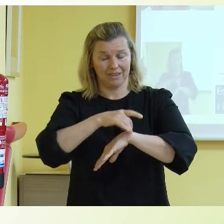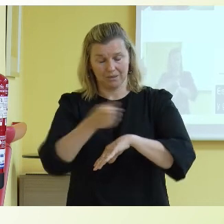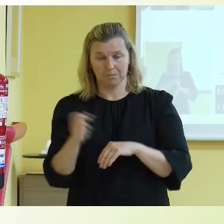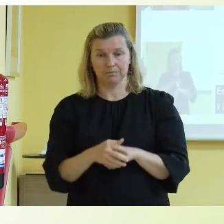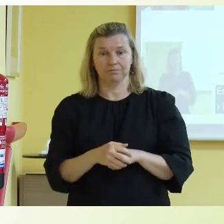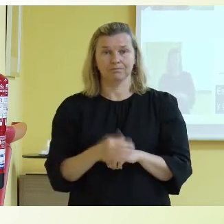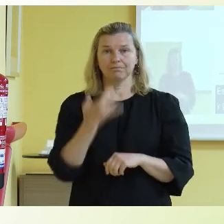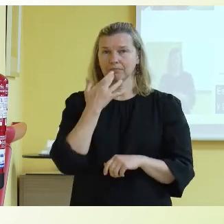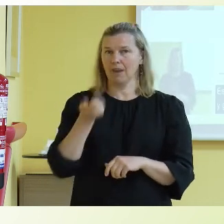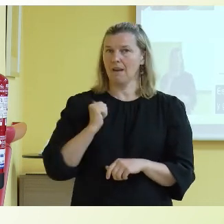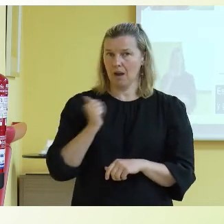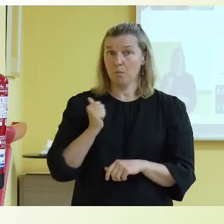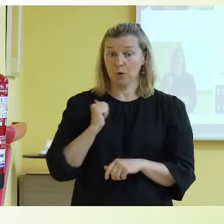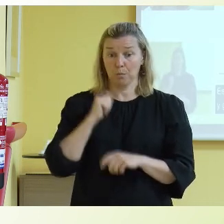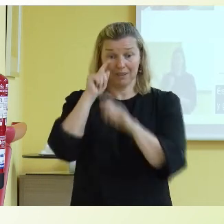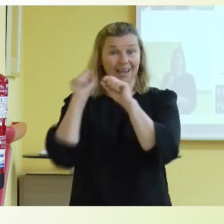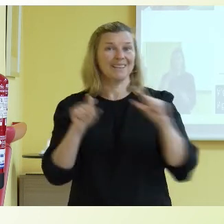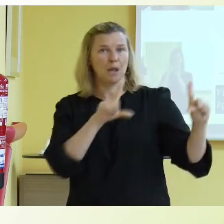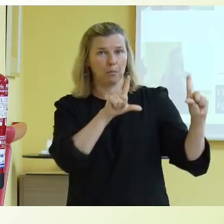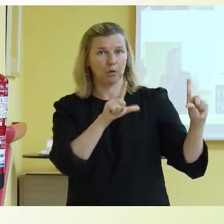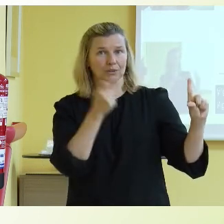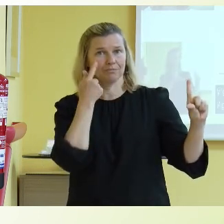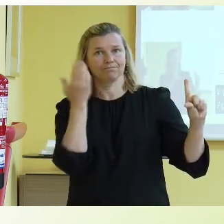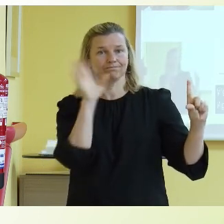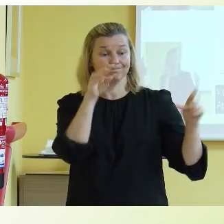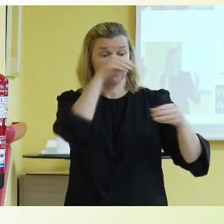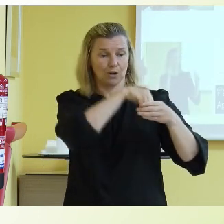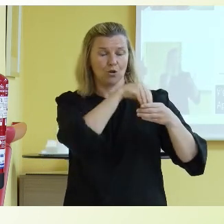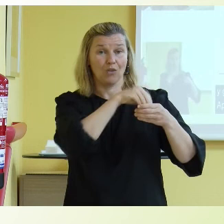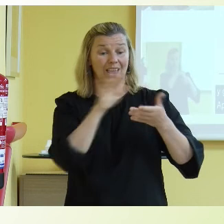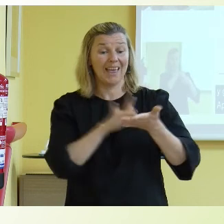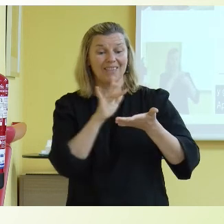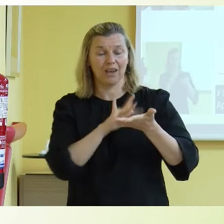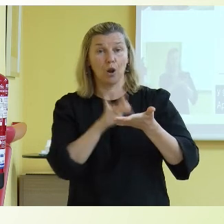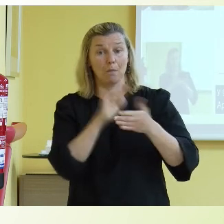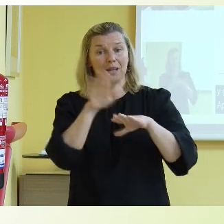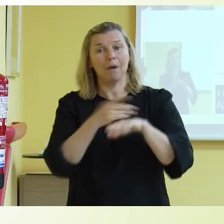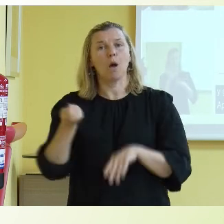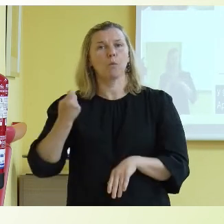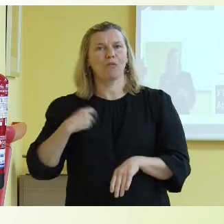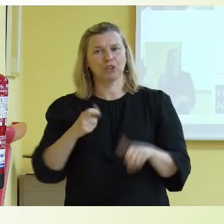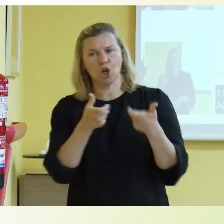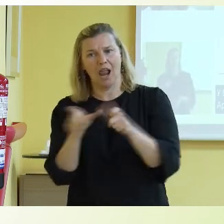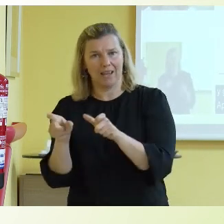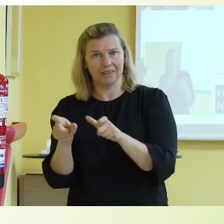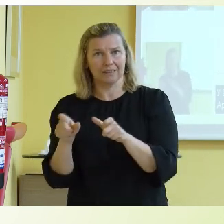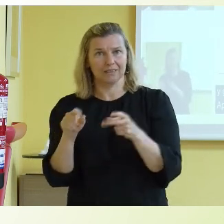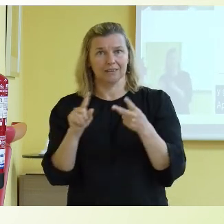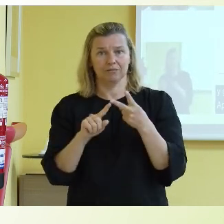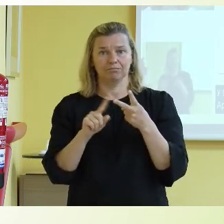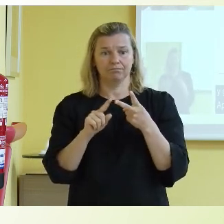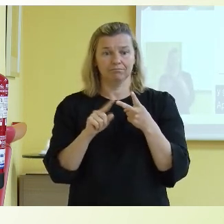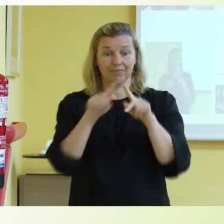Aprovecho también esta diapositiva para mostraros el contenido de la enciclopedia para profesionales, destacando las fichas